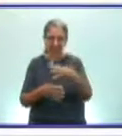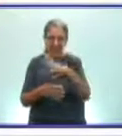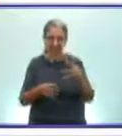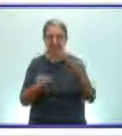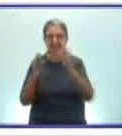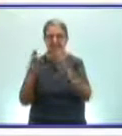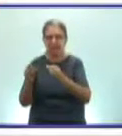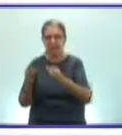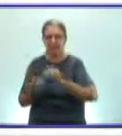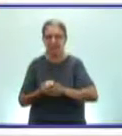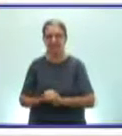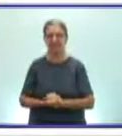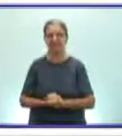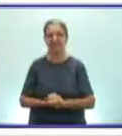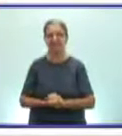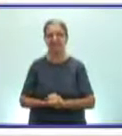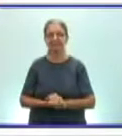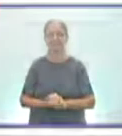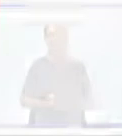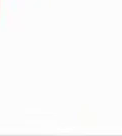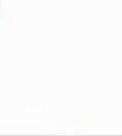frecuencias.